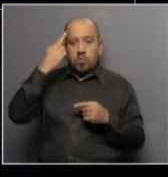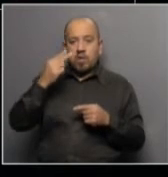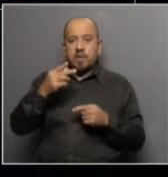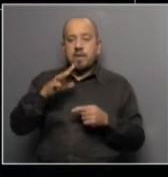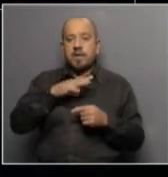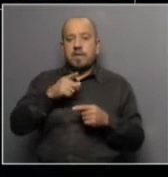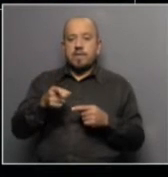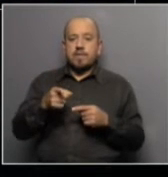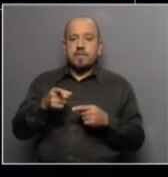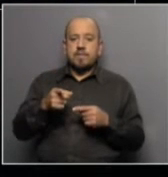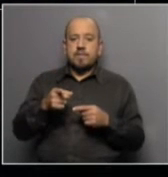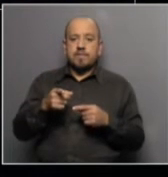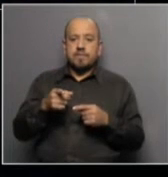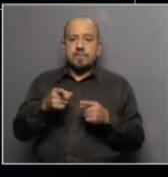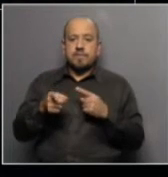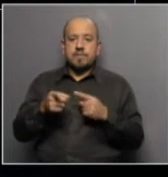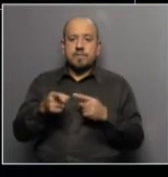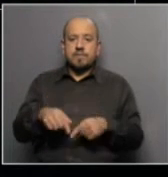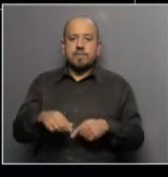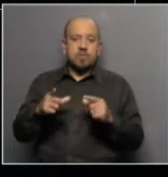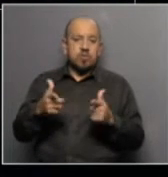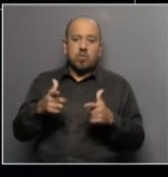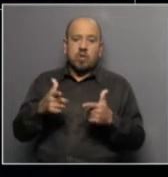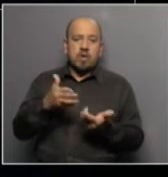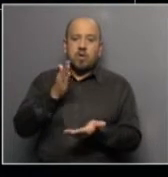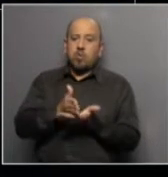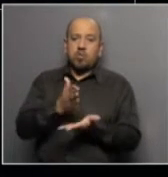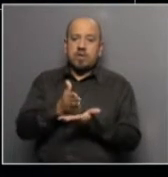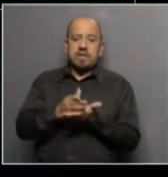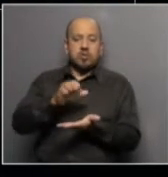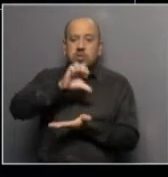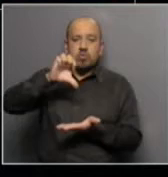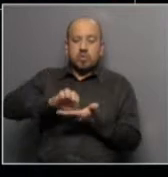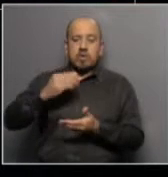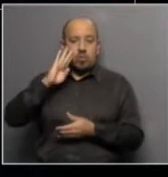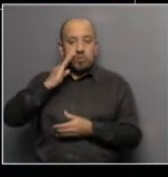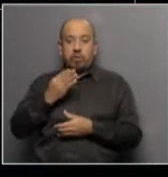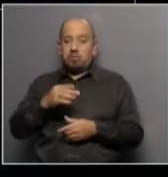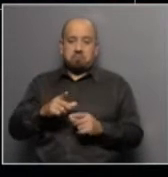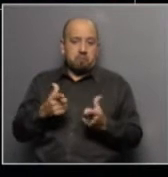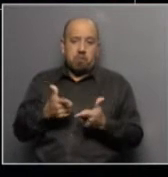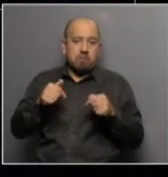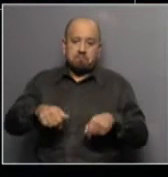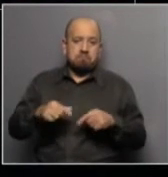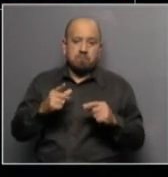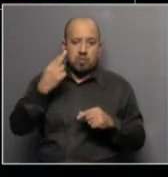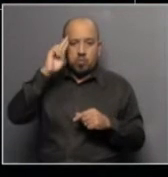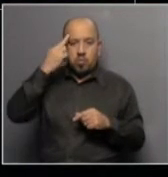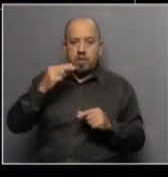vemos es que evidentemente no existe un derecho a la ciudad reconocido, no solamente eso, sino que